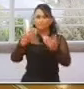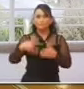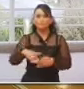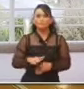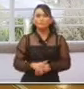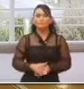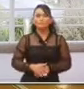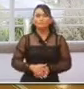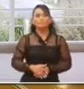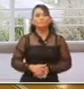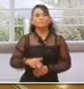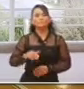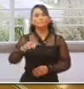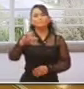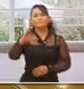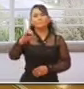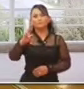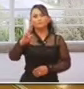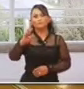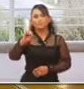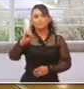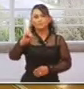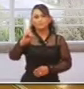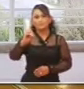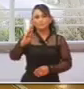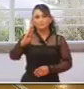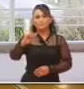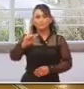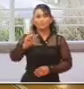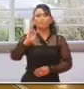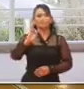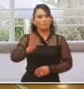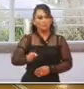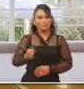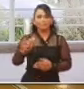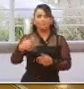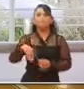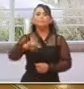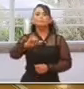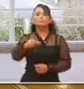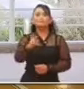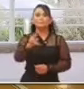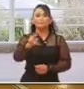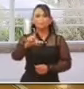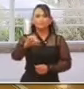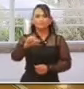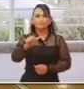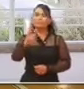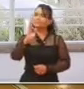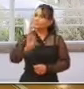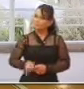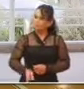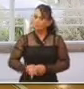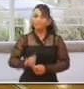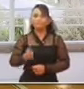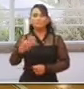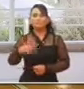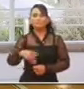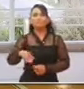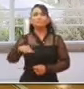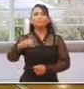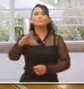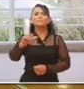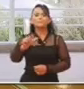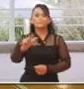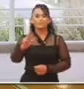José Arturo González Córdoba. A favor. Síndico municipal Juliana Rosario Hernández Quintanar. A favor. Regidora María del